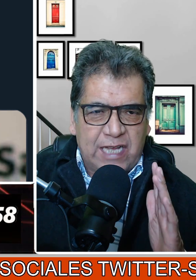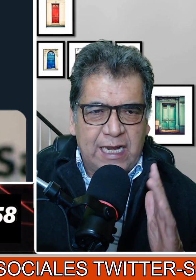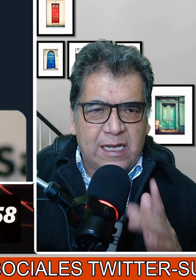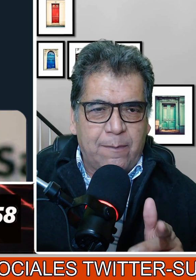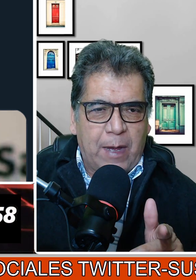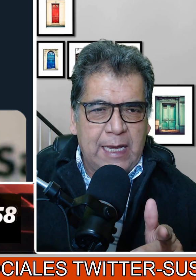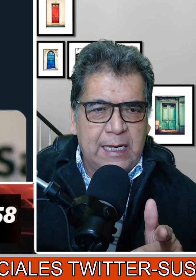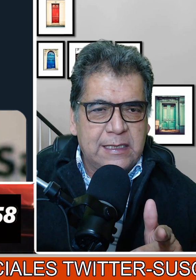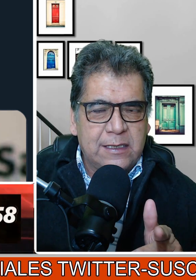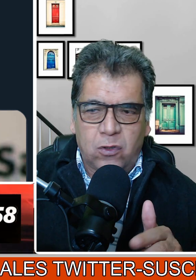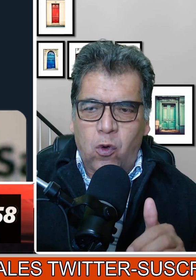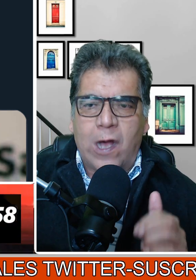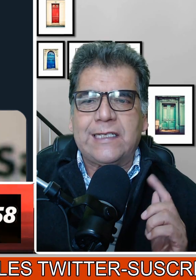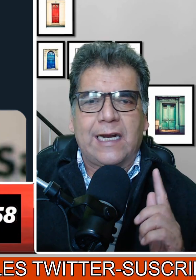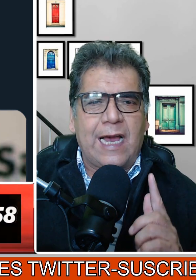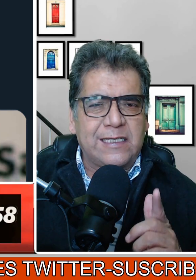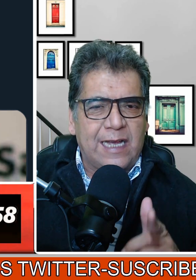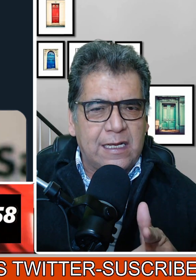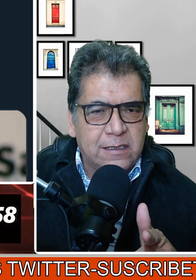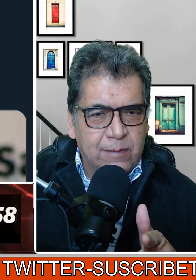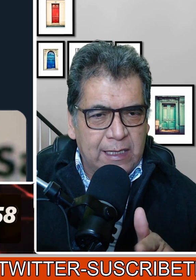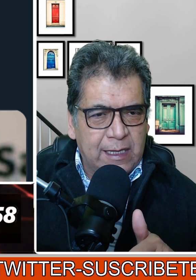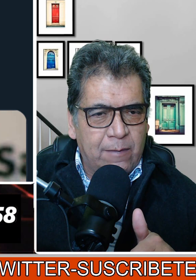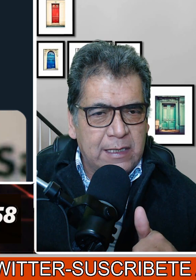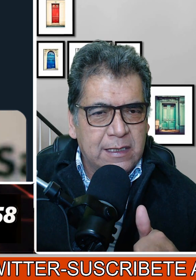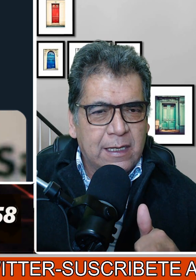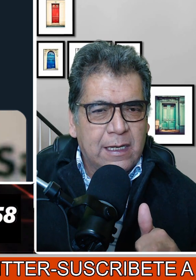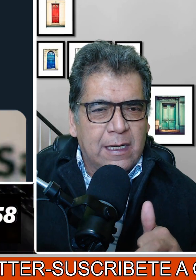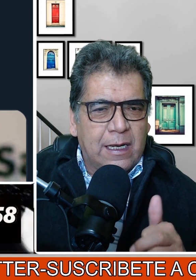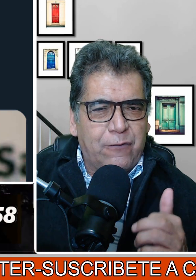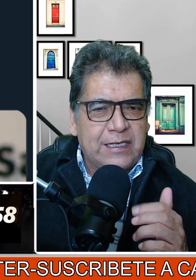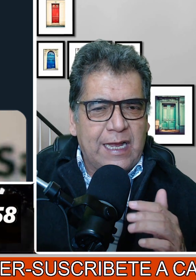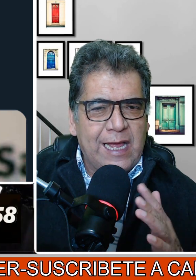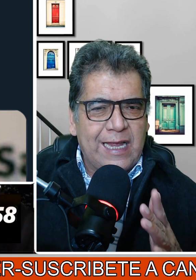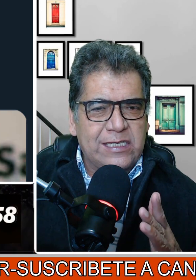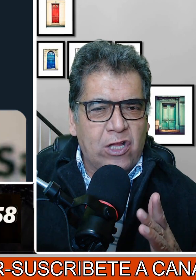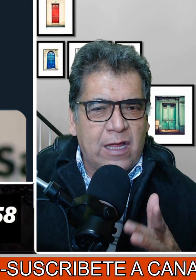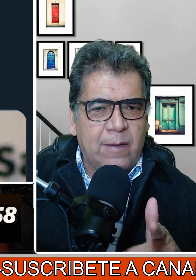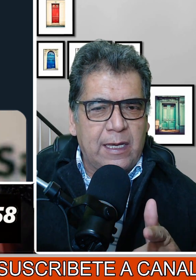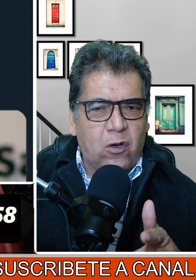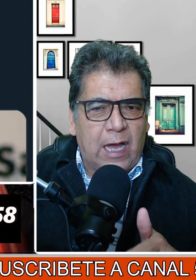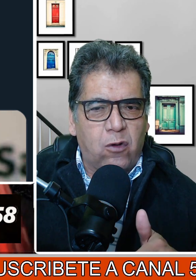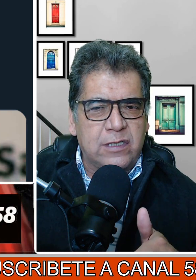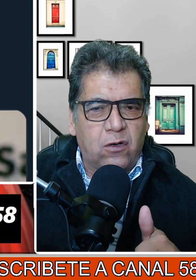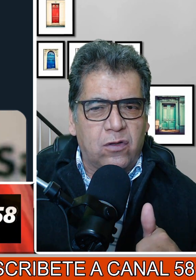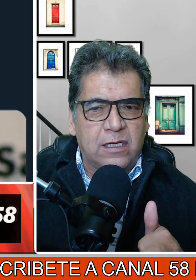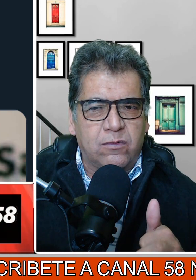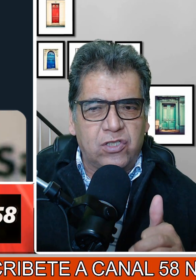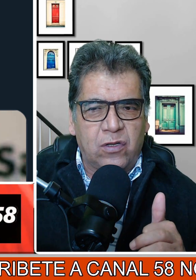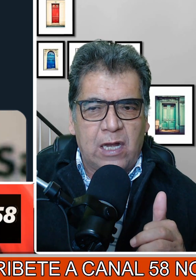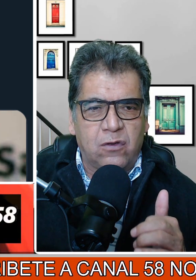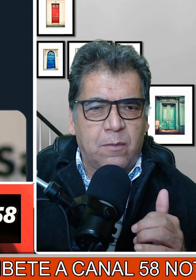No salir del país. No acercarse a las víctimas. La Fiscalía de la Ciudad de México la acusa con